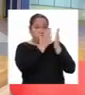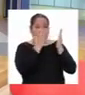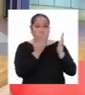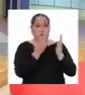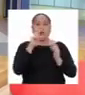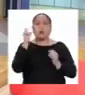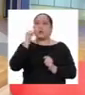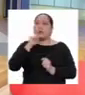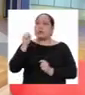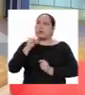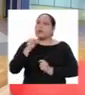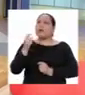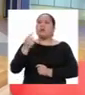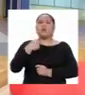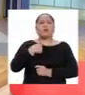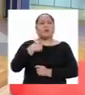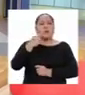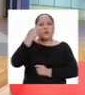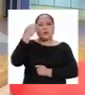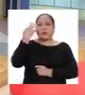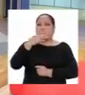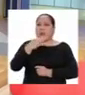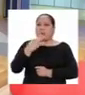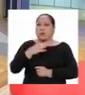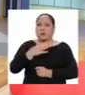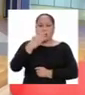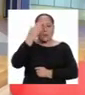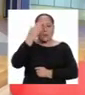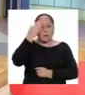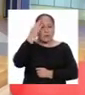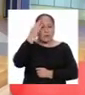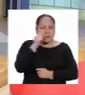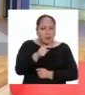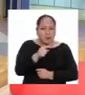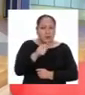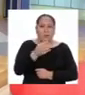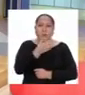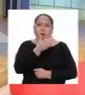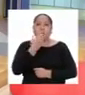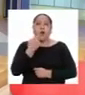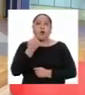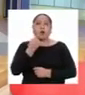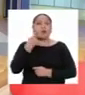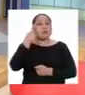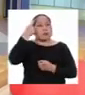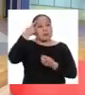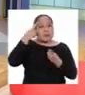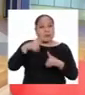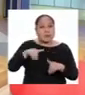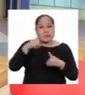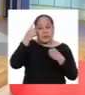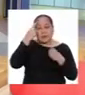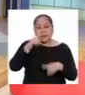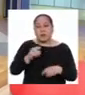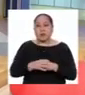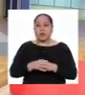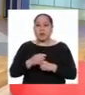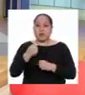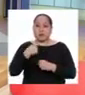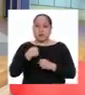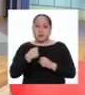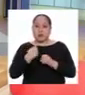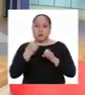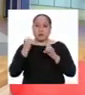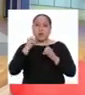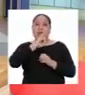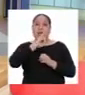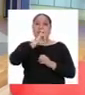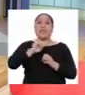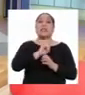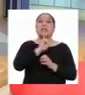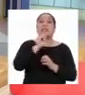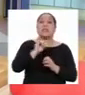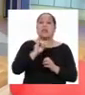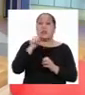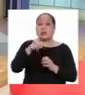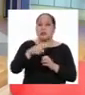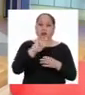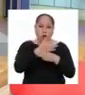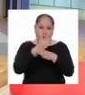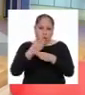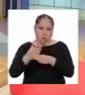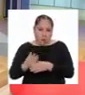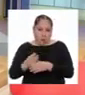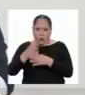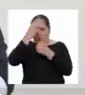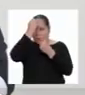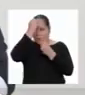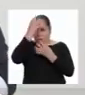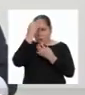estar siempre enterada de lo que está pasando para poder tomar mejores decisiones. Hasta tengo una cuenta en Instagram para compartir información que